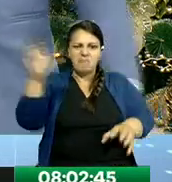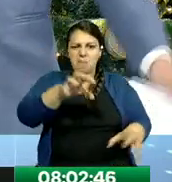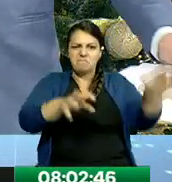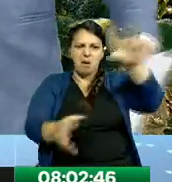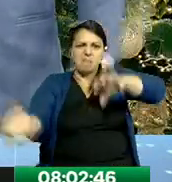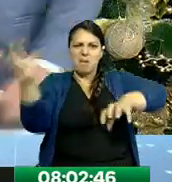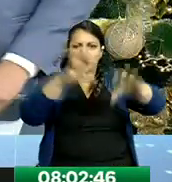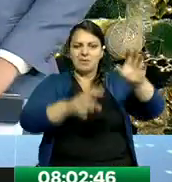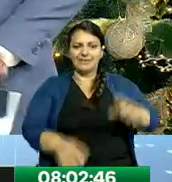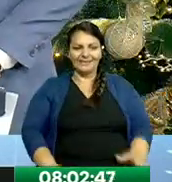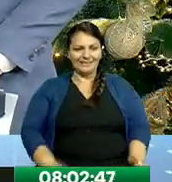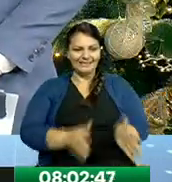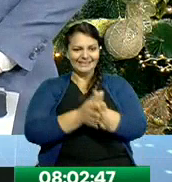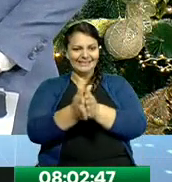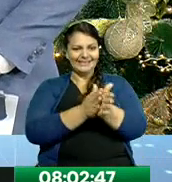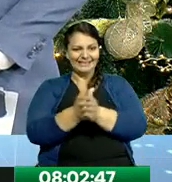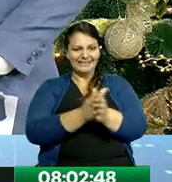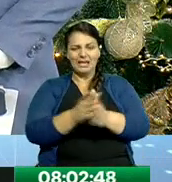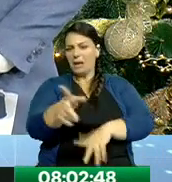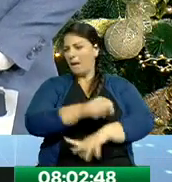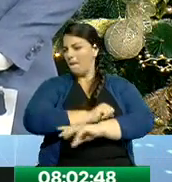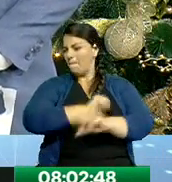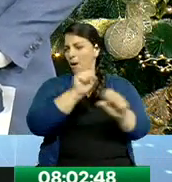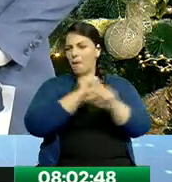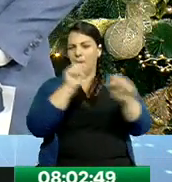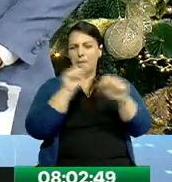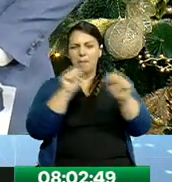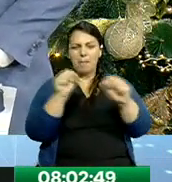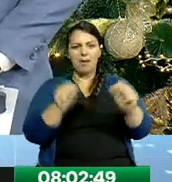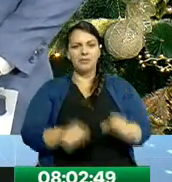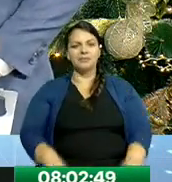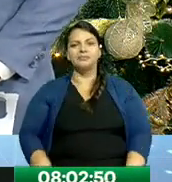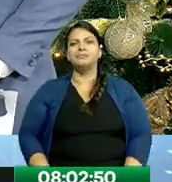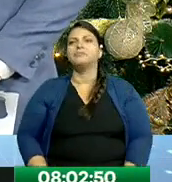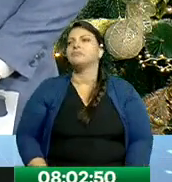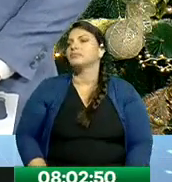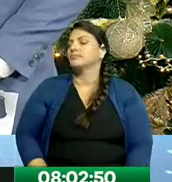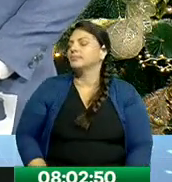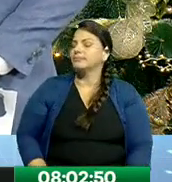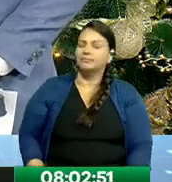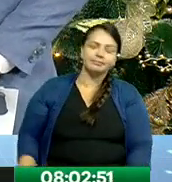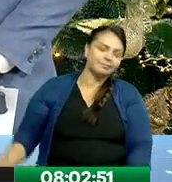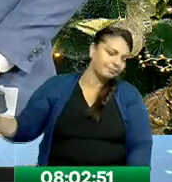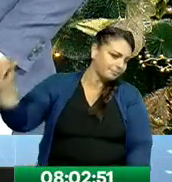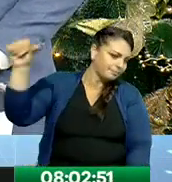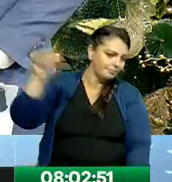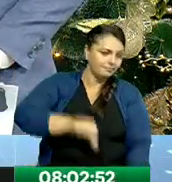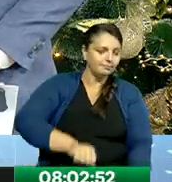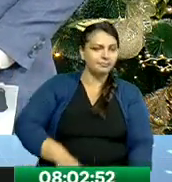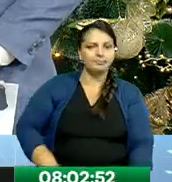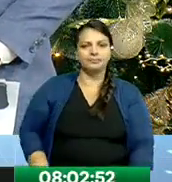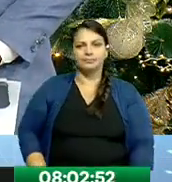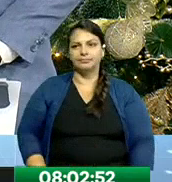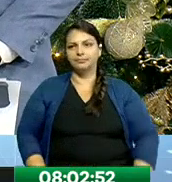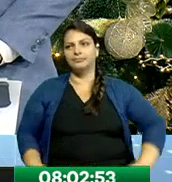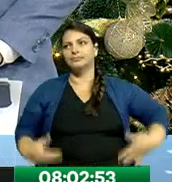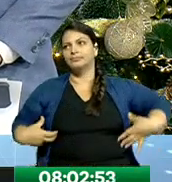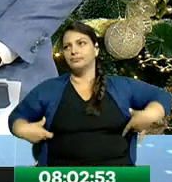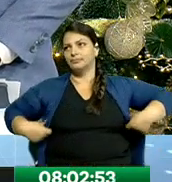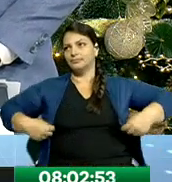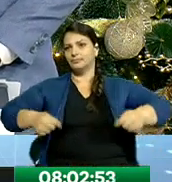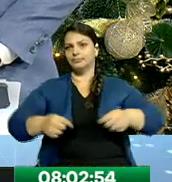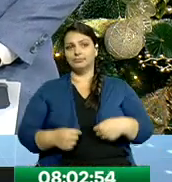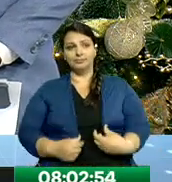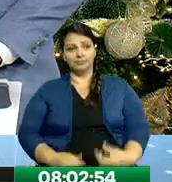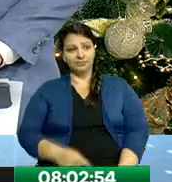todo. Oiga, eso, por terrible, favor. Terrible, terrible, mi querida. Bueno, en todo mi querida caso, Roselena. A seguir comiendo chanchito, eso sí. Ya no,